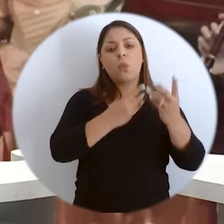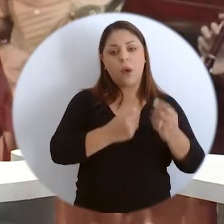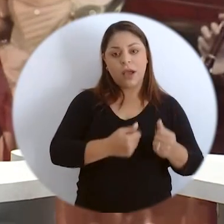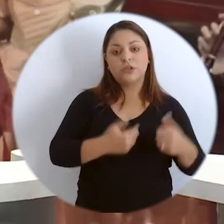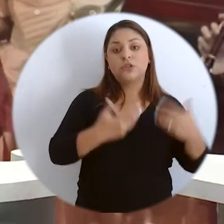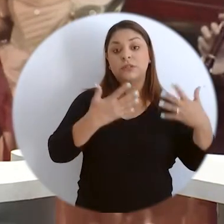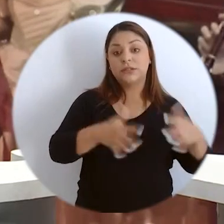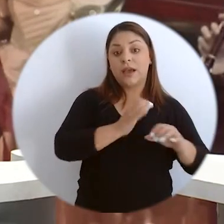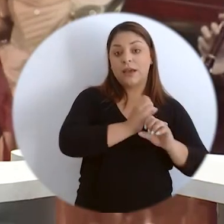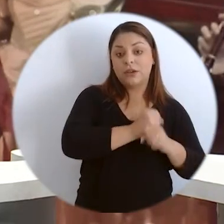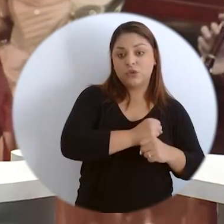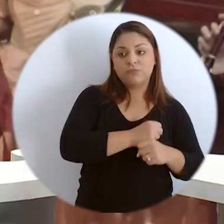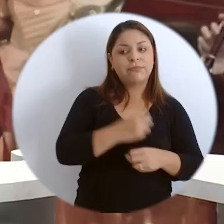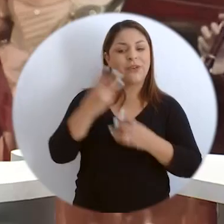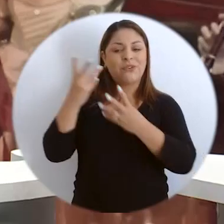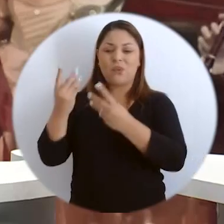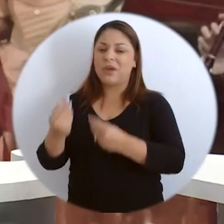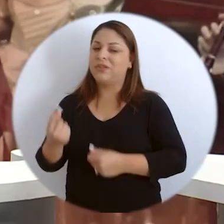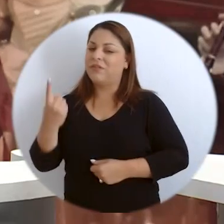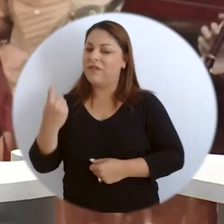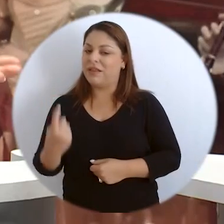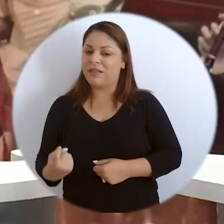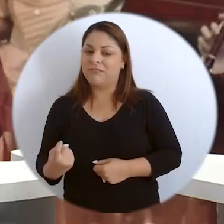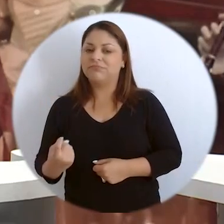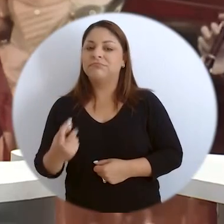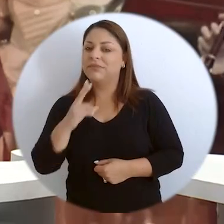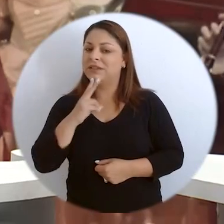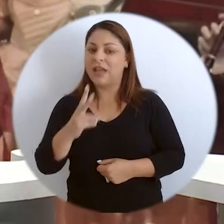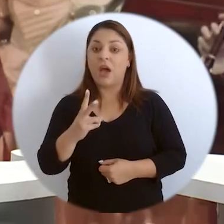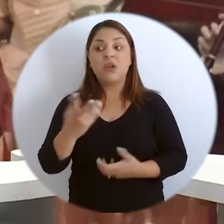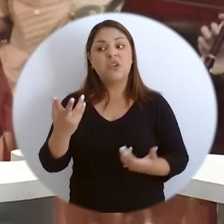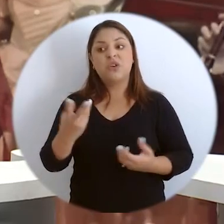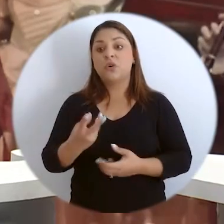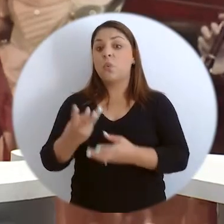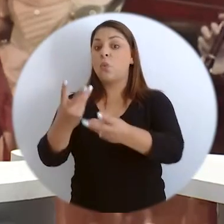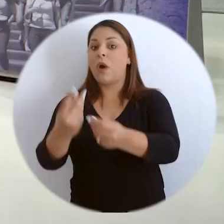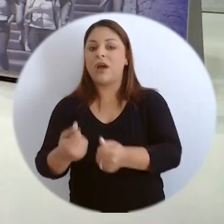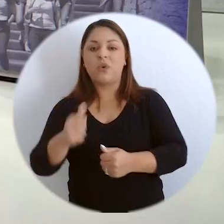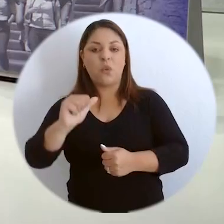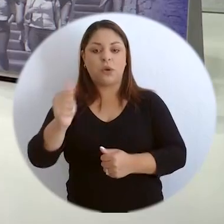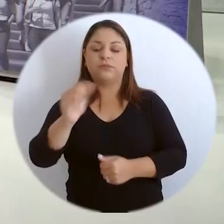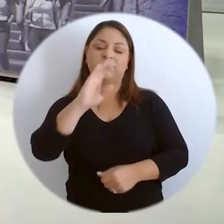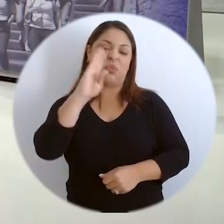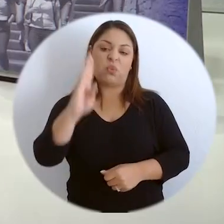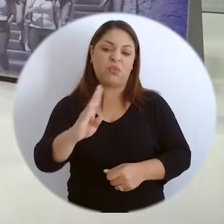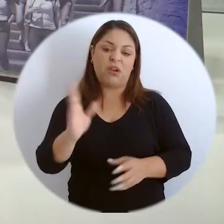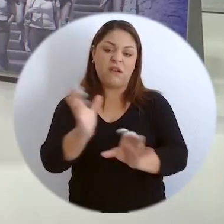Y qué tantas, en definitiva, parece que no van a suceder.